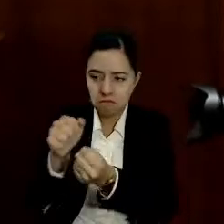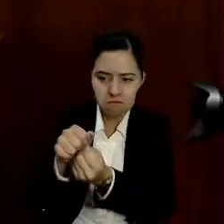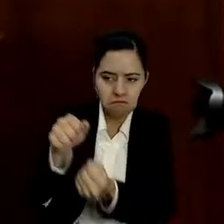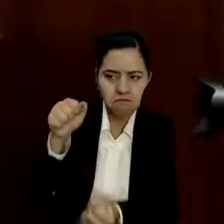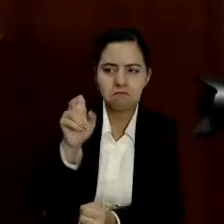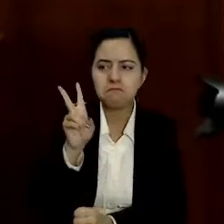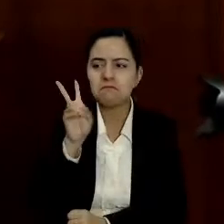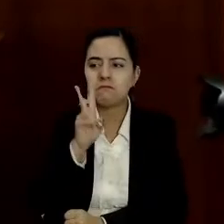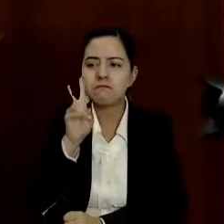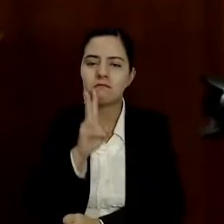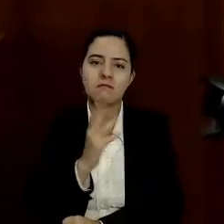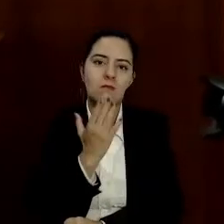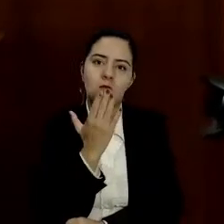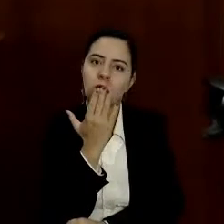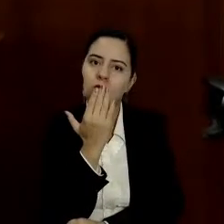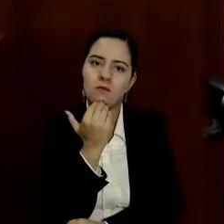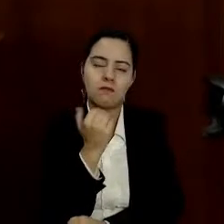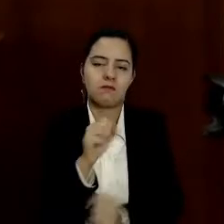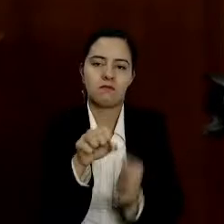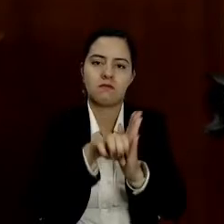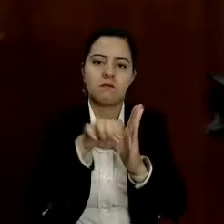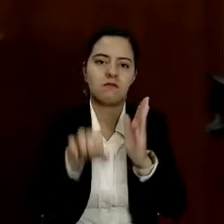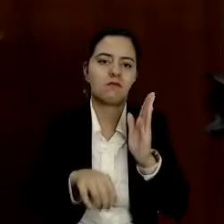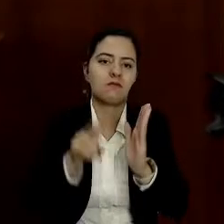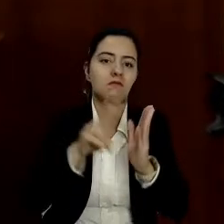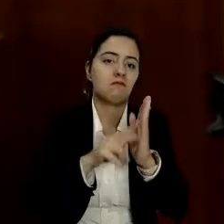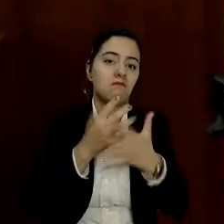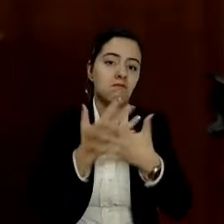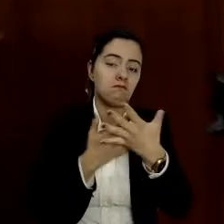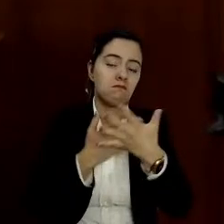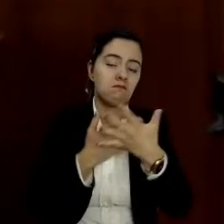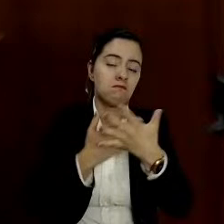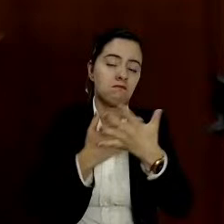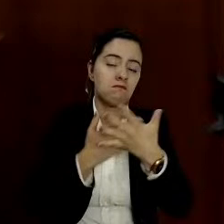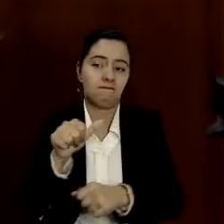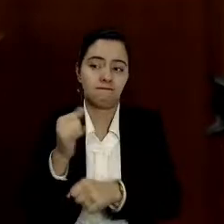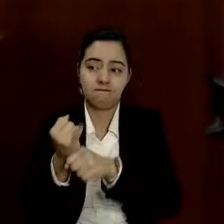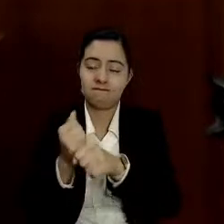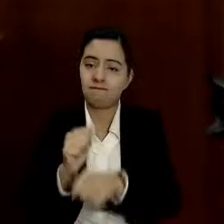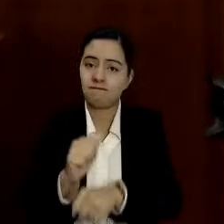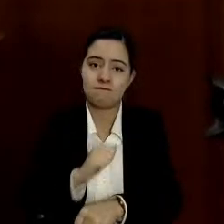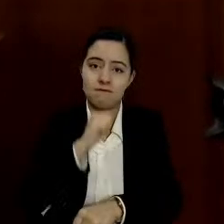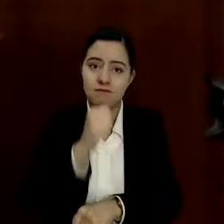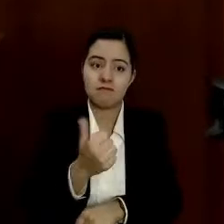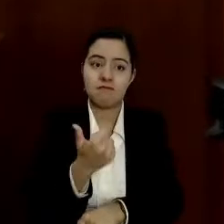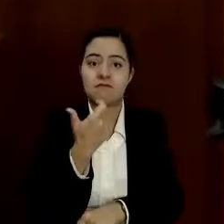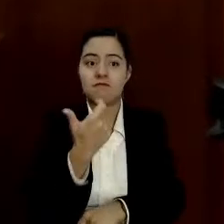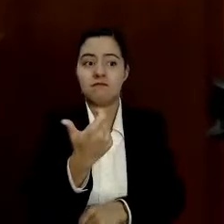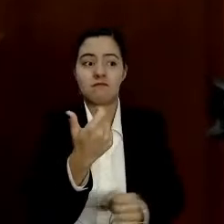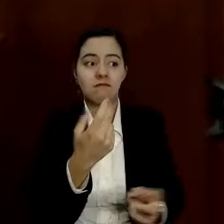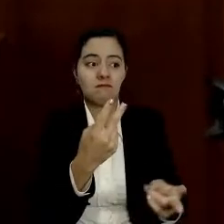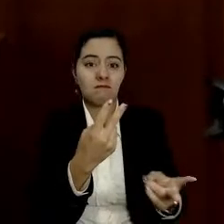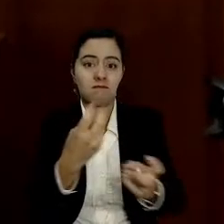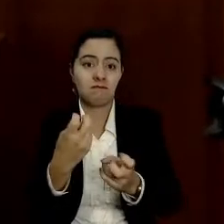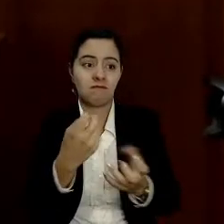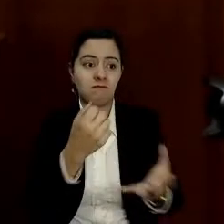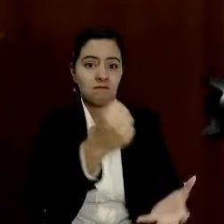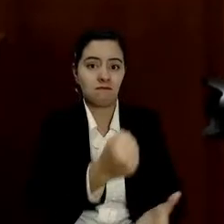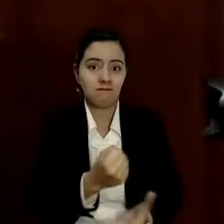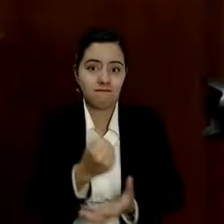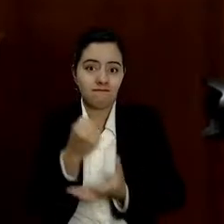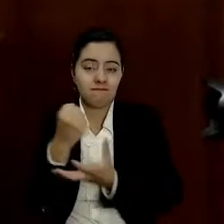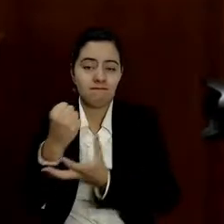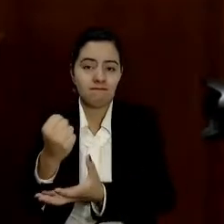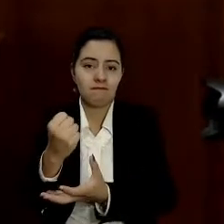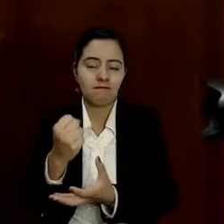como en el 2015 y 16, por lo que el monto desviado realmente por los gobiernos del PRI en el Edomex